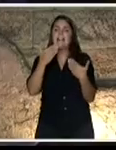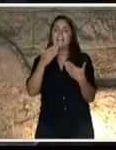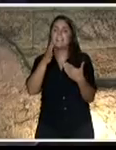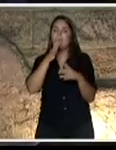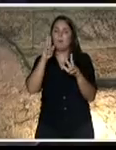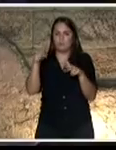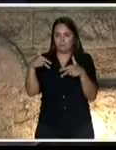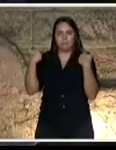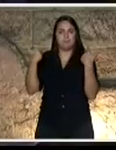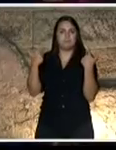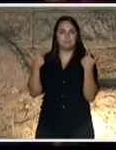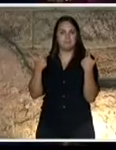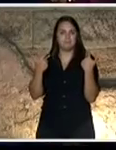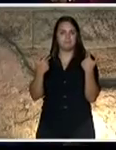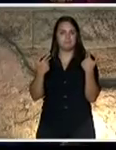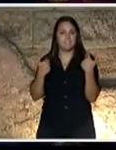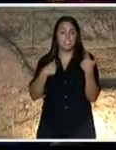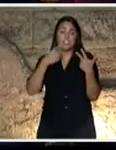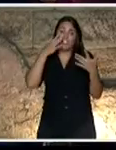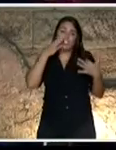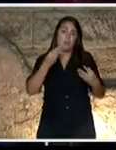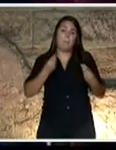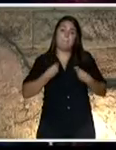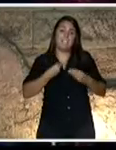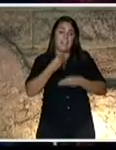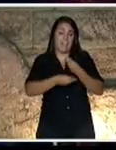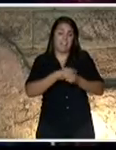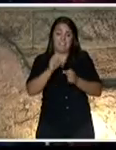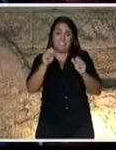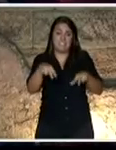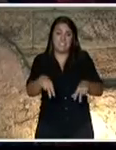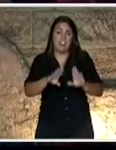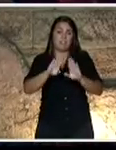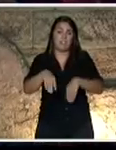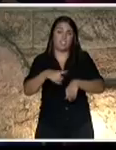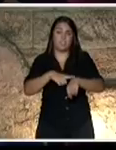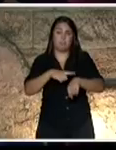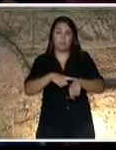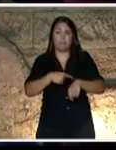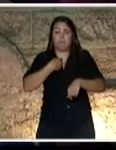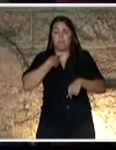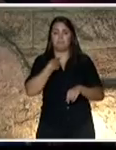hacer. Yo creo que pasar por la vida sin hacer nada es perder el tiempo.